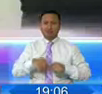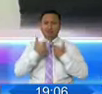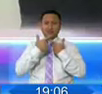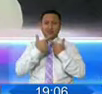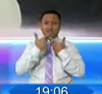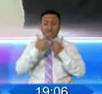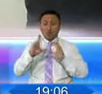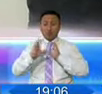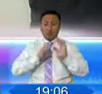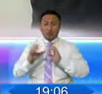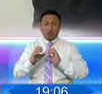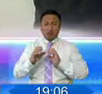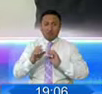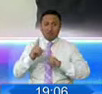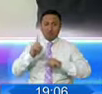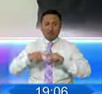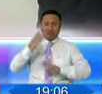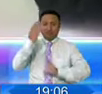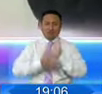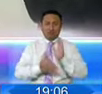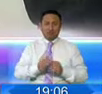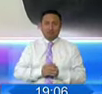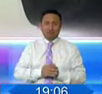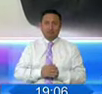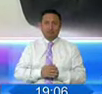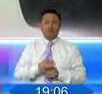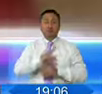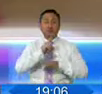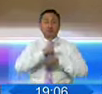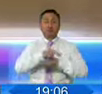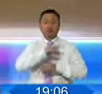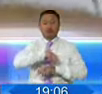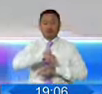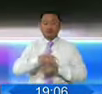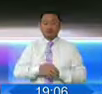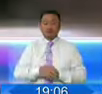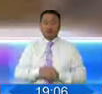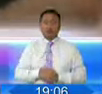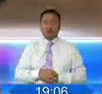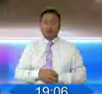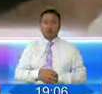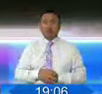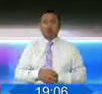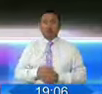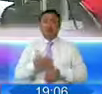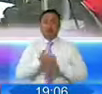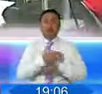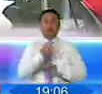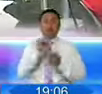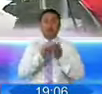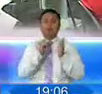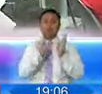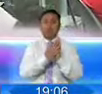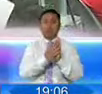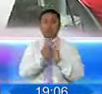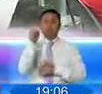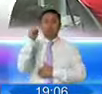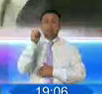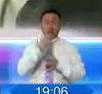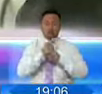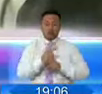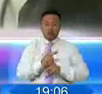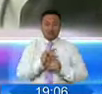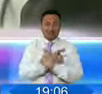El superintendente, a decir de esta legisladora, actuó con absoluta discrecionalidad al aplicar, por ejemplo, el derecho a la